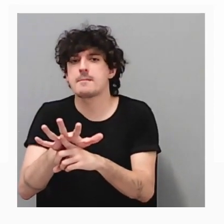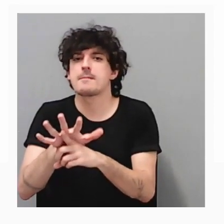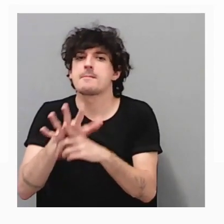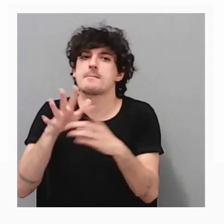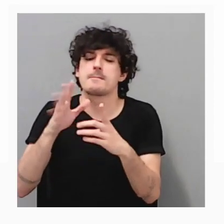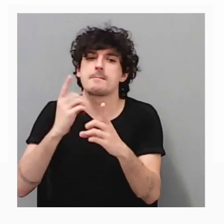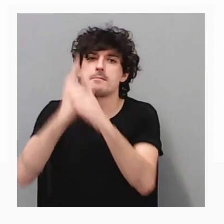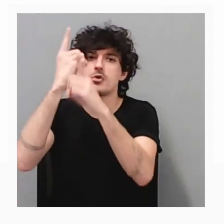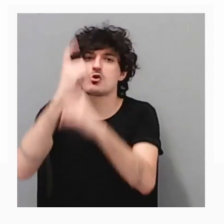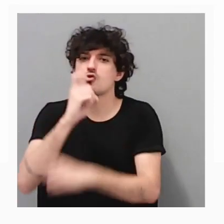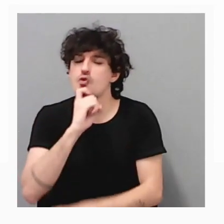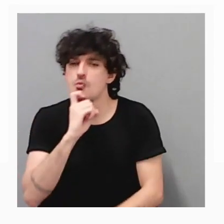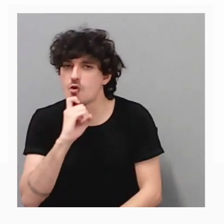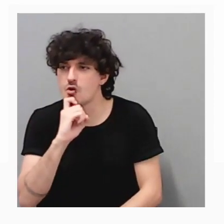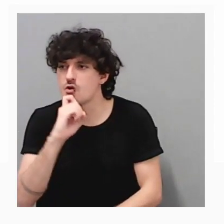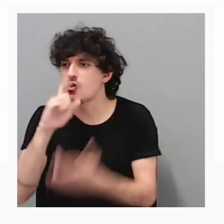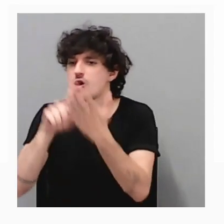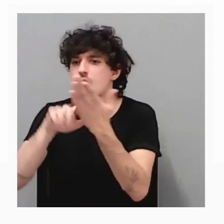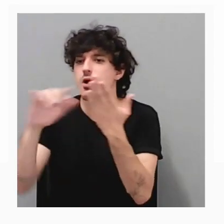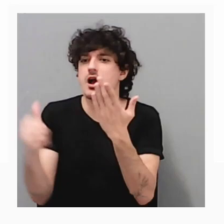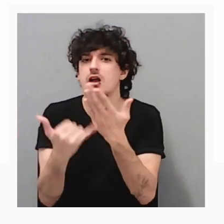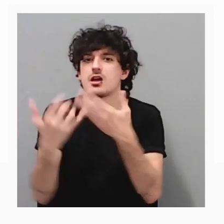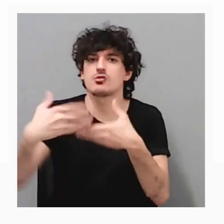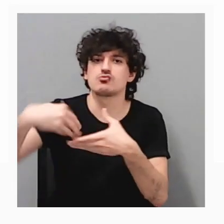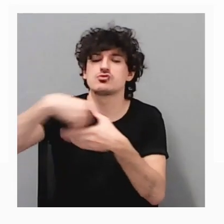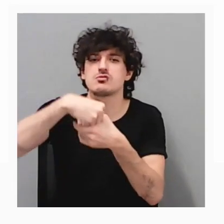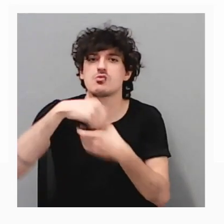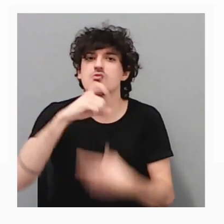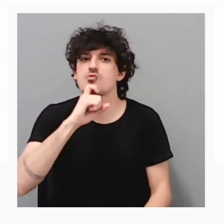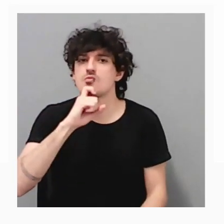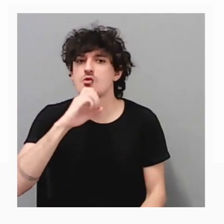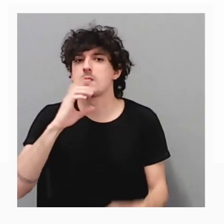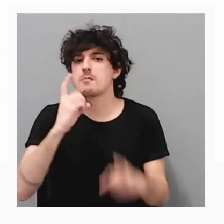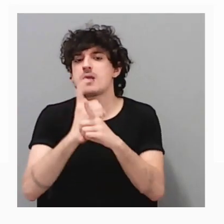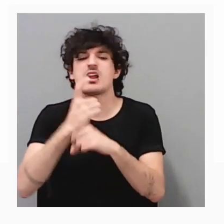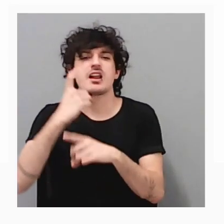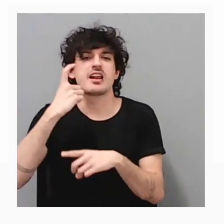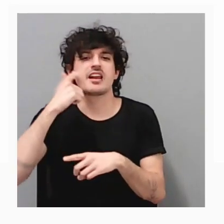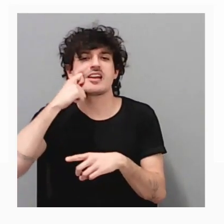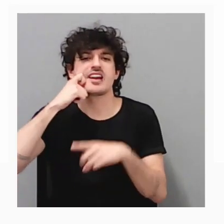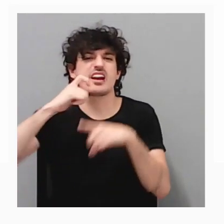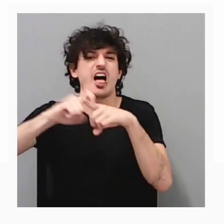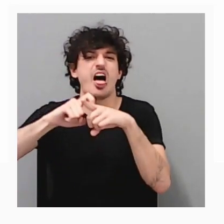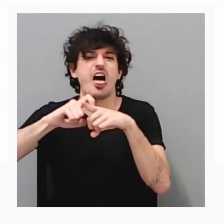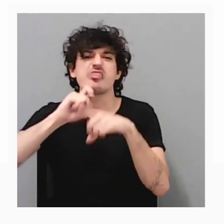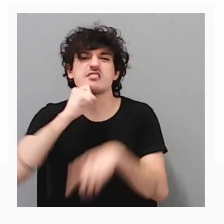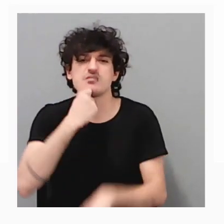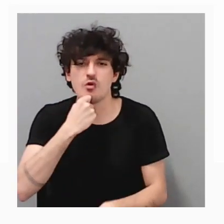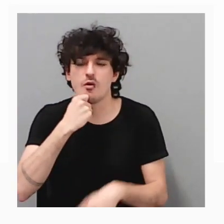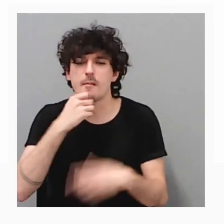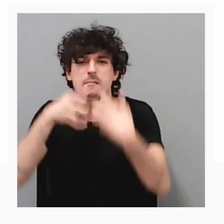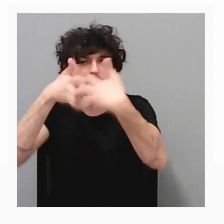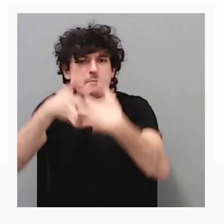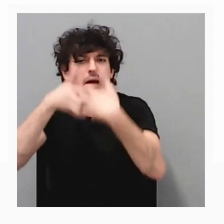lenguaje inclusivo, combatir el racismo, la xenofobia, en fin. Y todo eso lo hacemos para